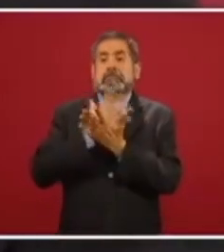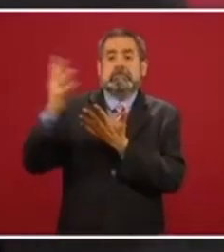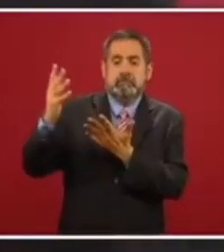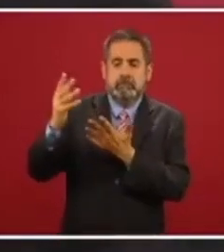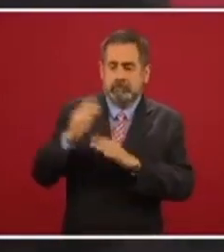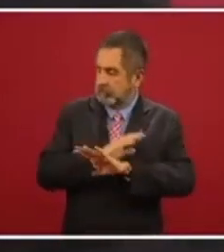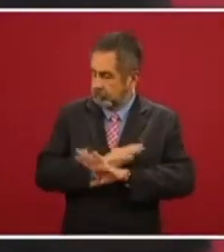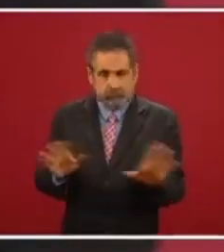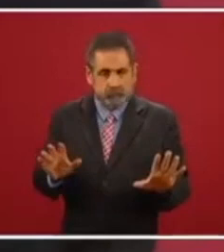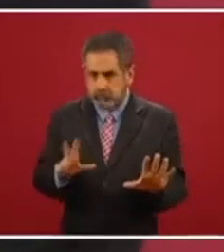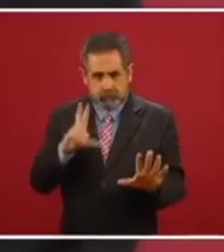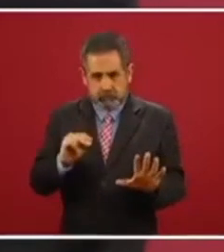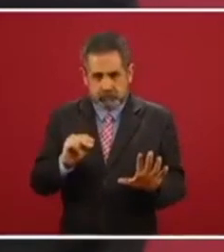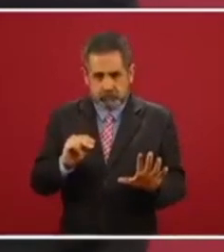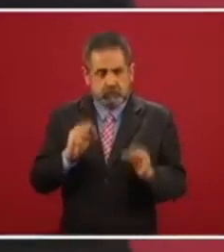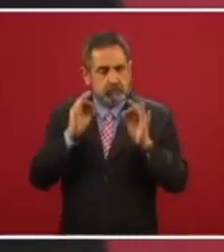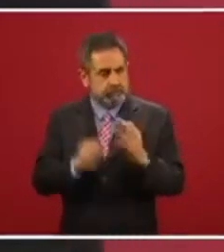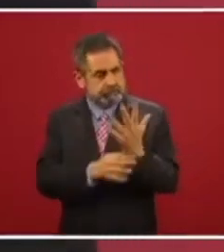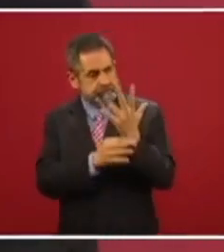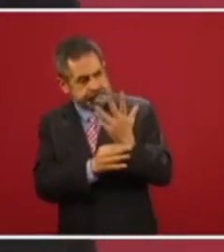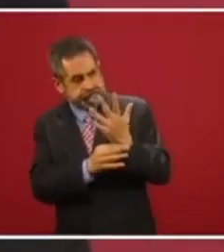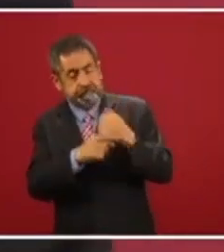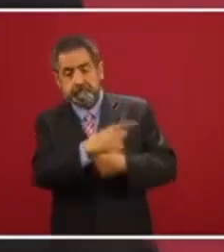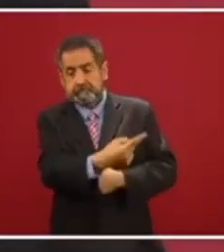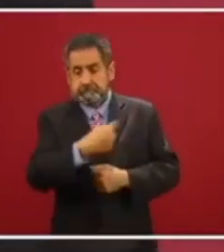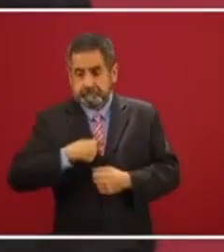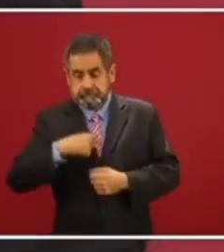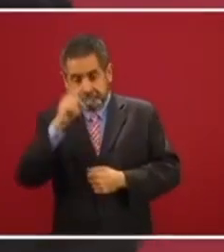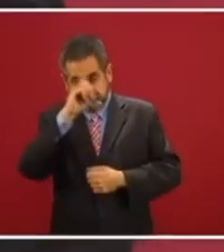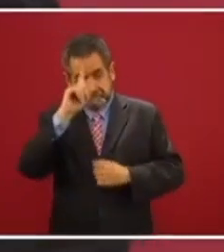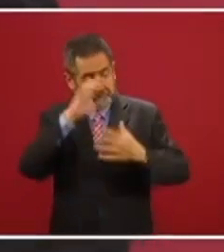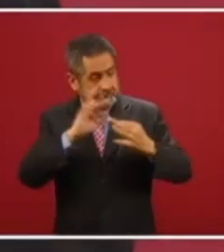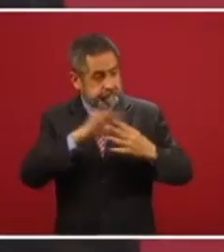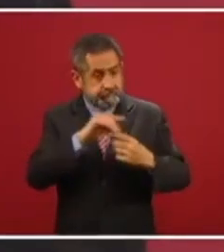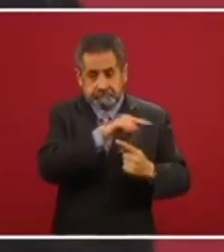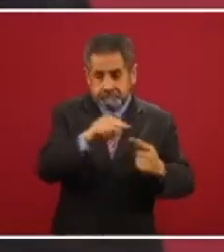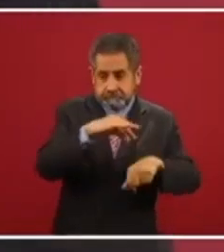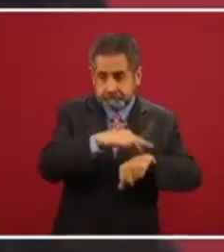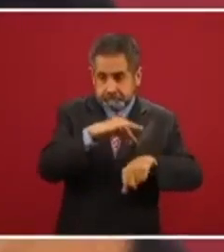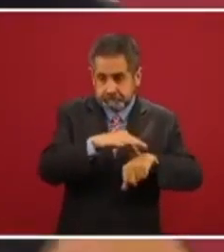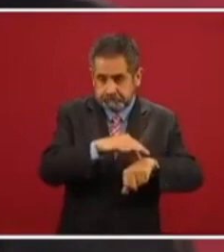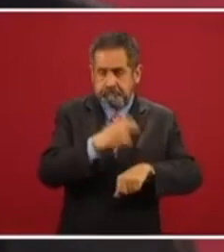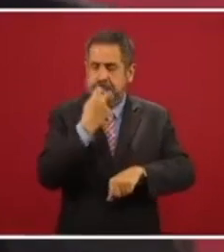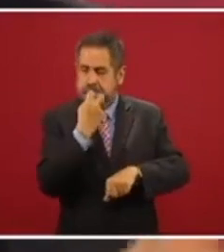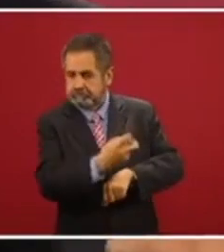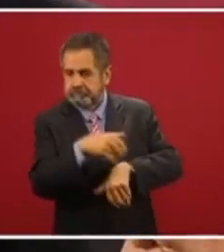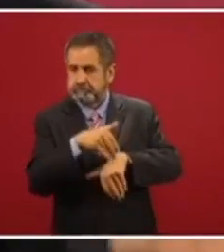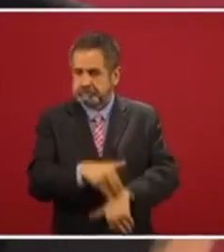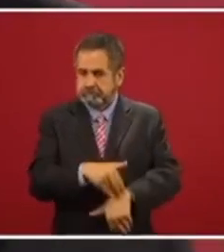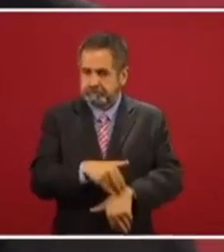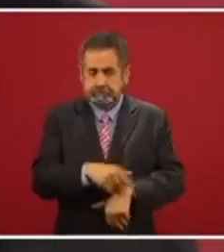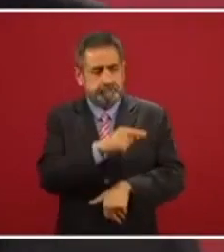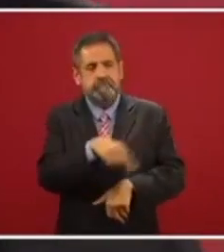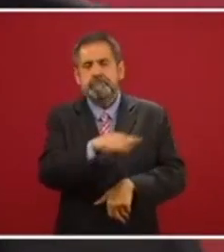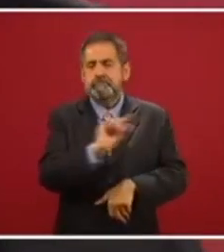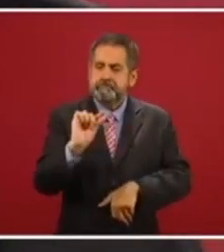calma frente a la afectación de la economía mundial por el brote del COVID-19 y la declaratoria de pandemia por parte de la Organización